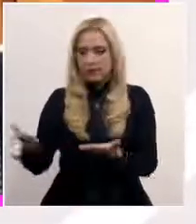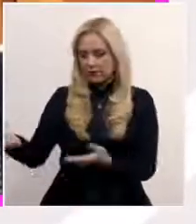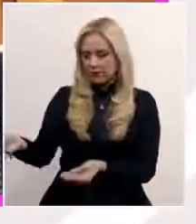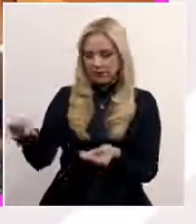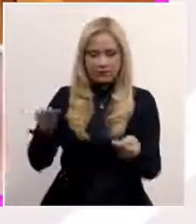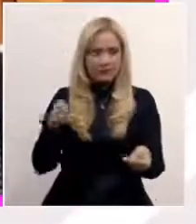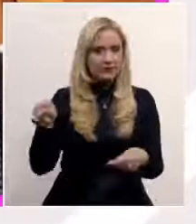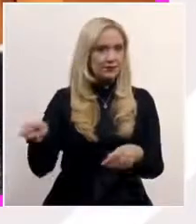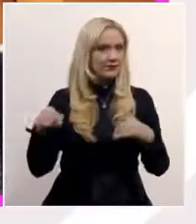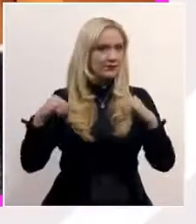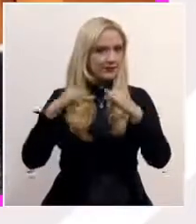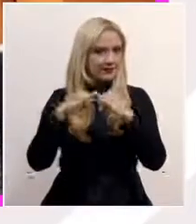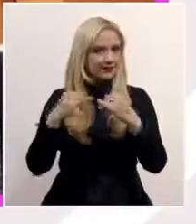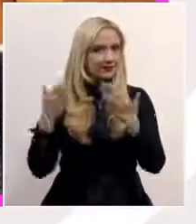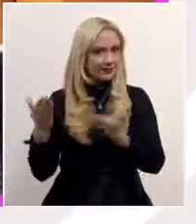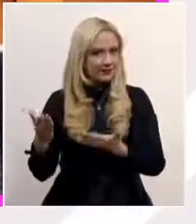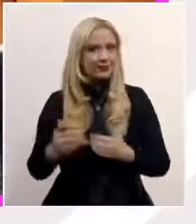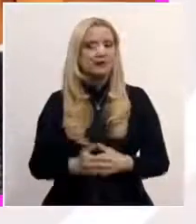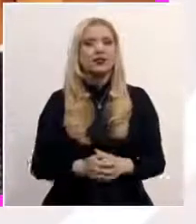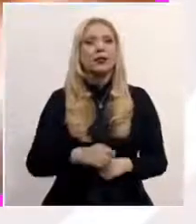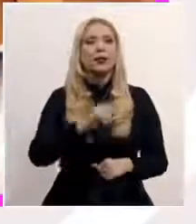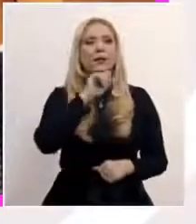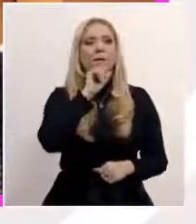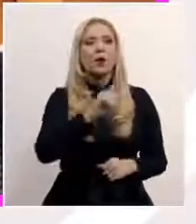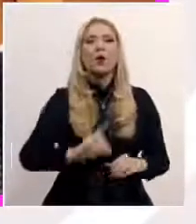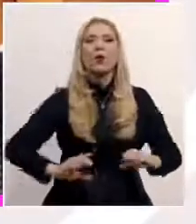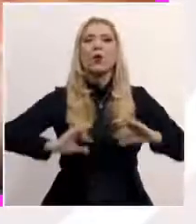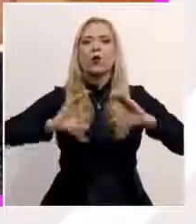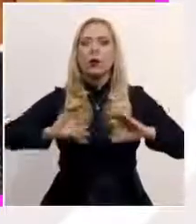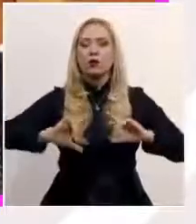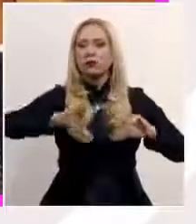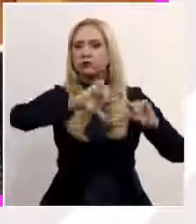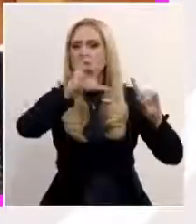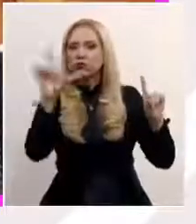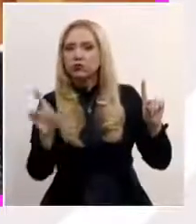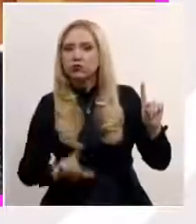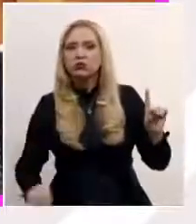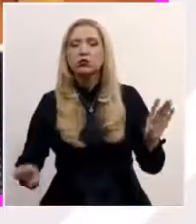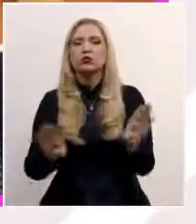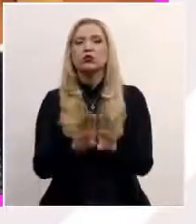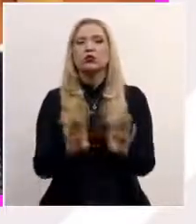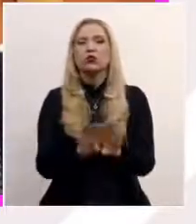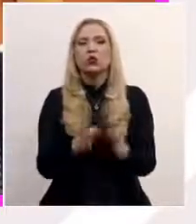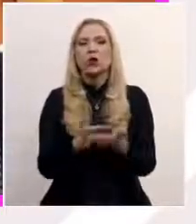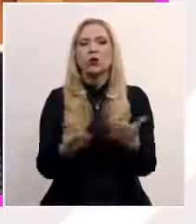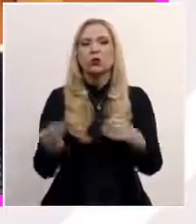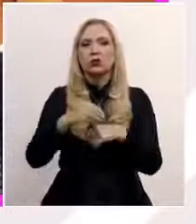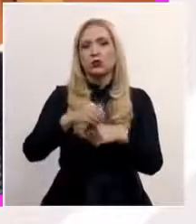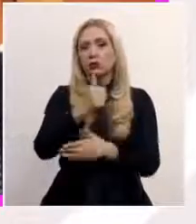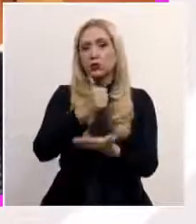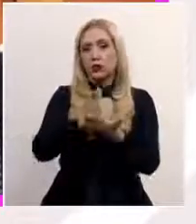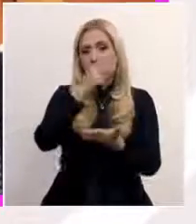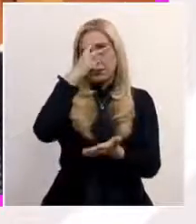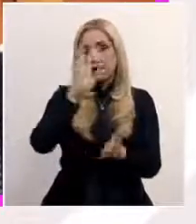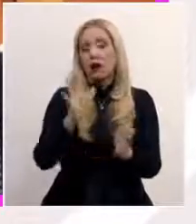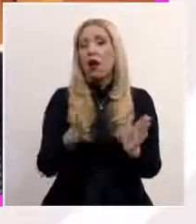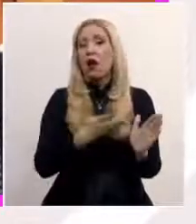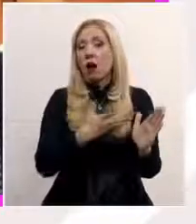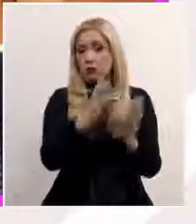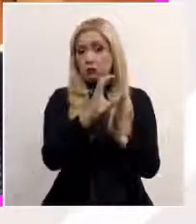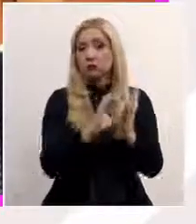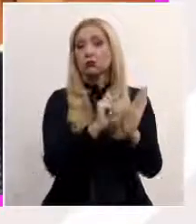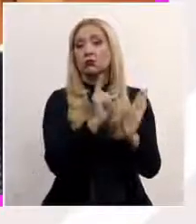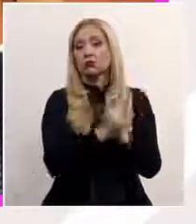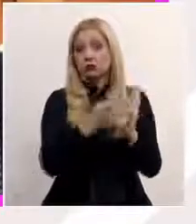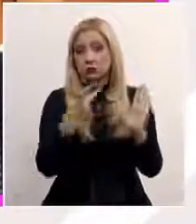Institute. Estuvimos hablando sobre sistema de cuidado, sistema nacional de cuidado y sistema de cuidado de la Ciudad de México, que está reconocido en la Constitución local.